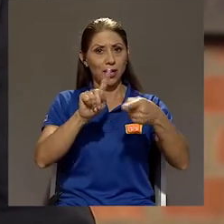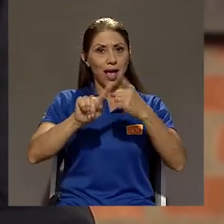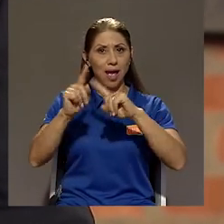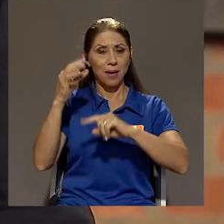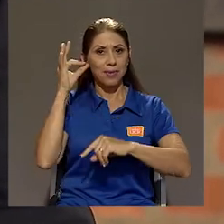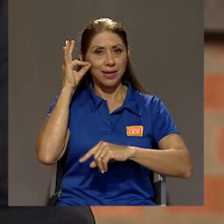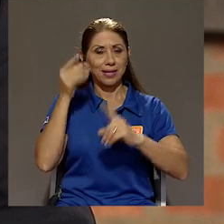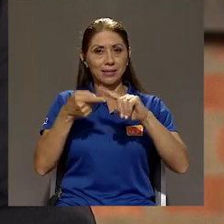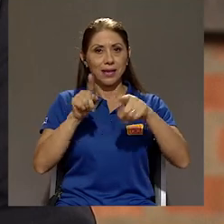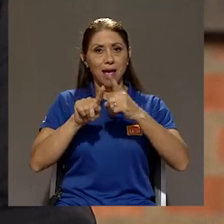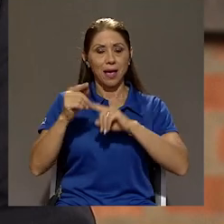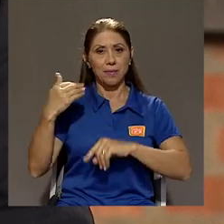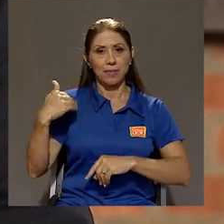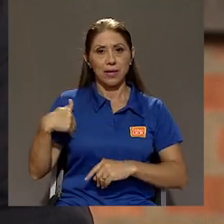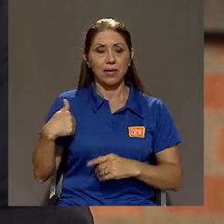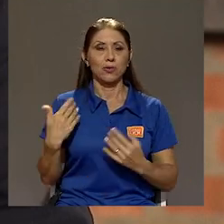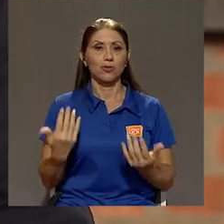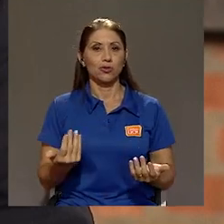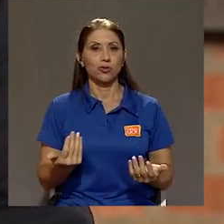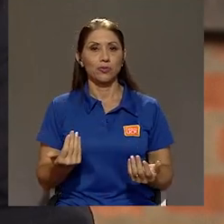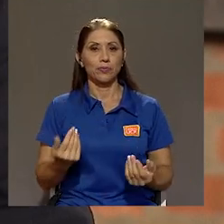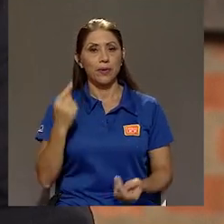Continuamos, amigas y amigos,